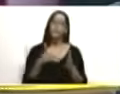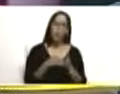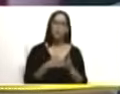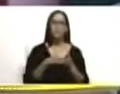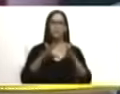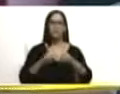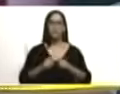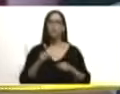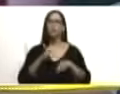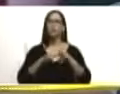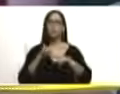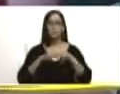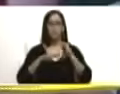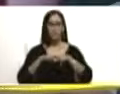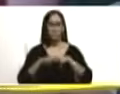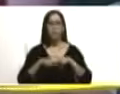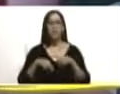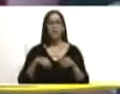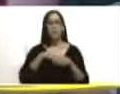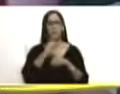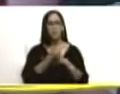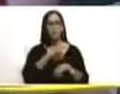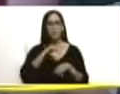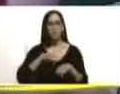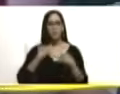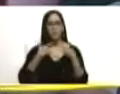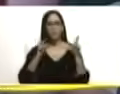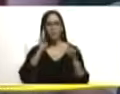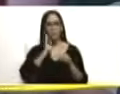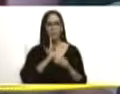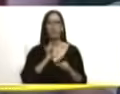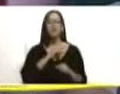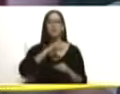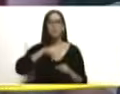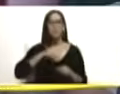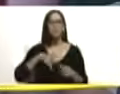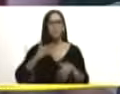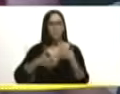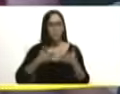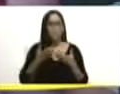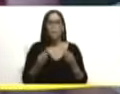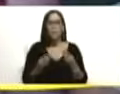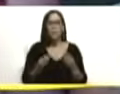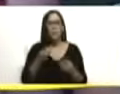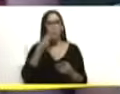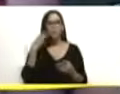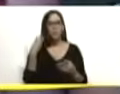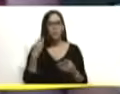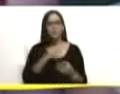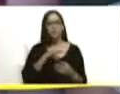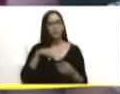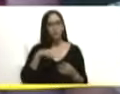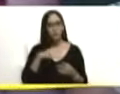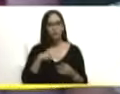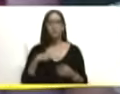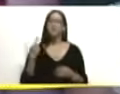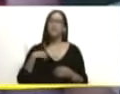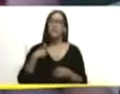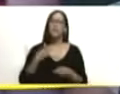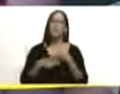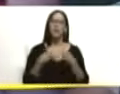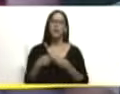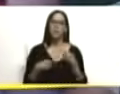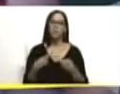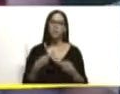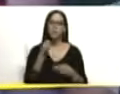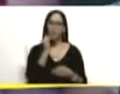y construyendo el proyecto de nuestro libertador Simón Bolívar. Nos sentimos muy orgullosos de que nosotros tenemos una revolución